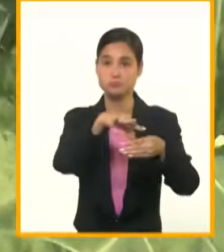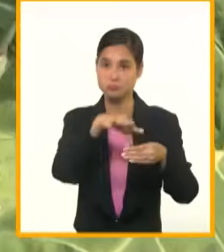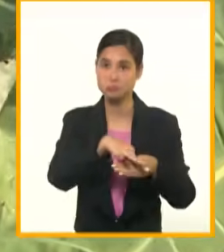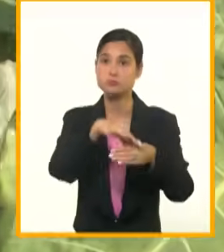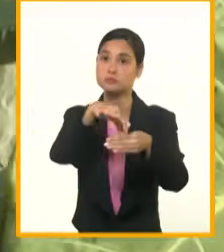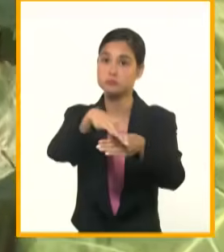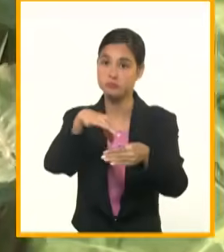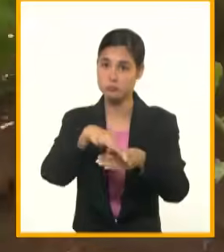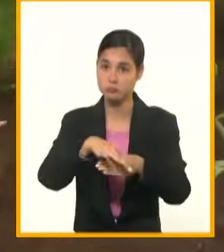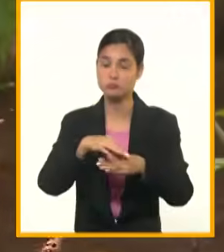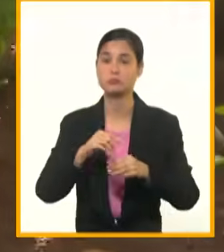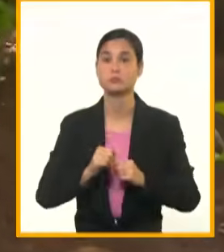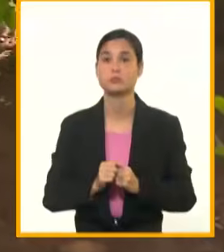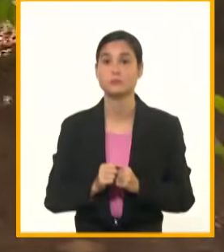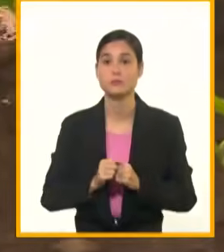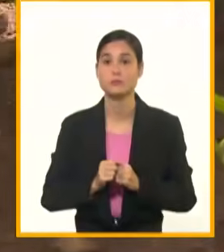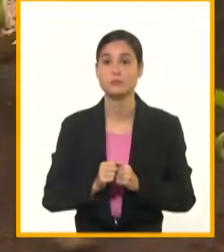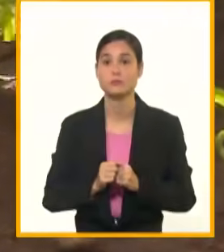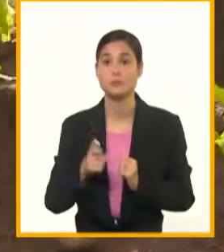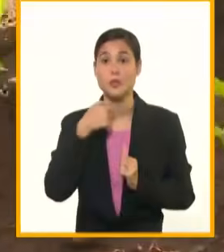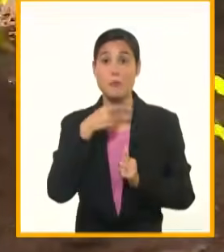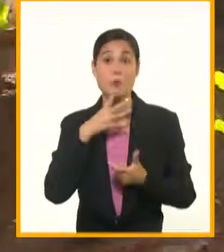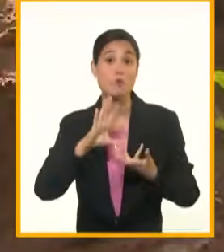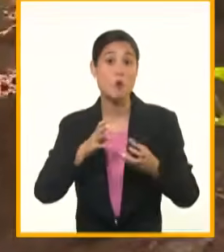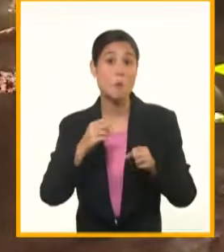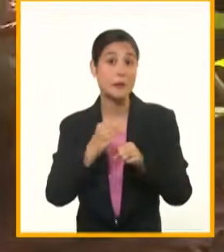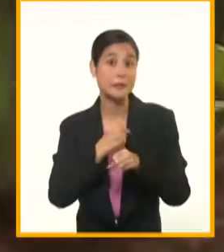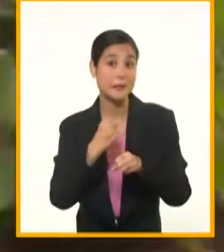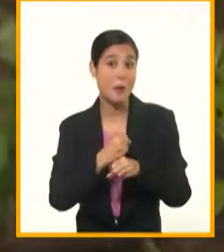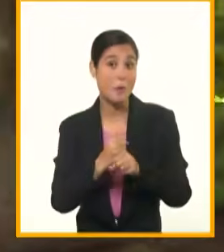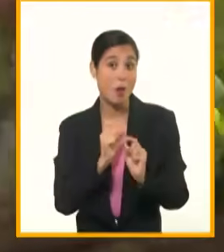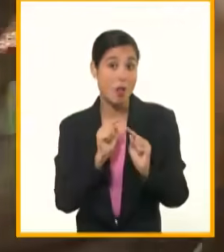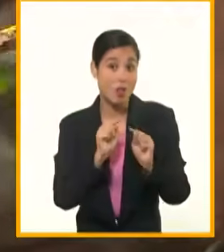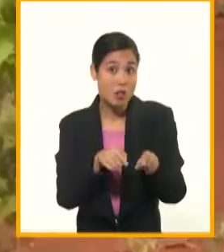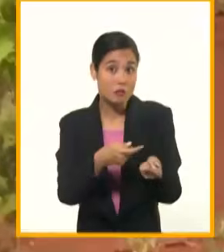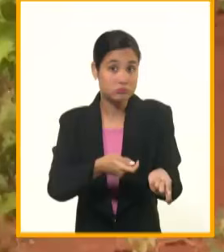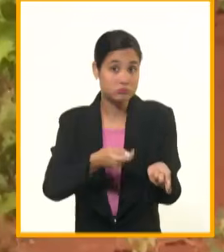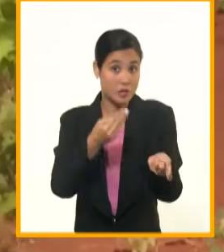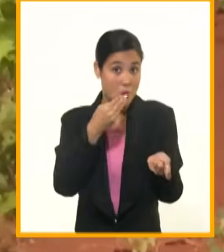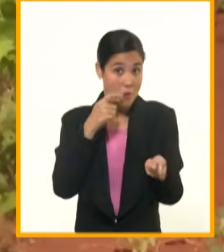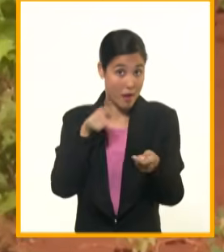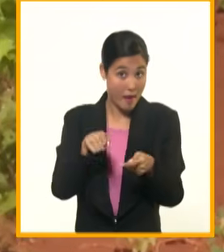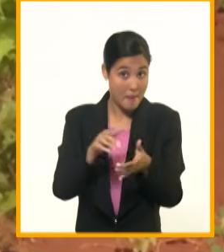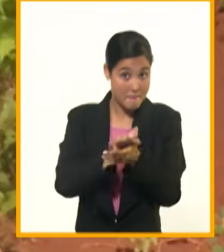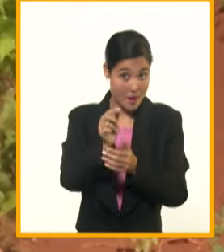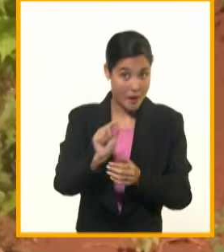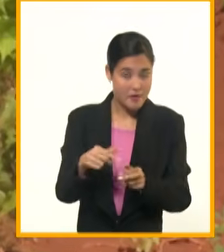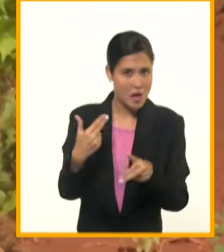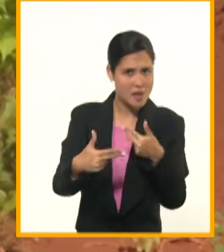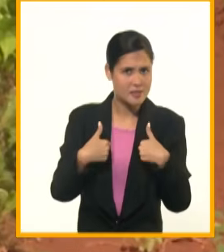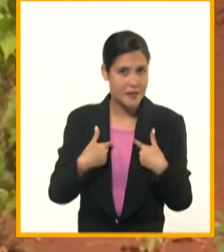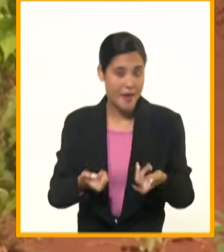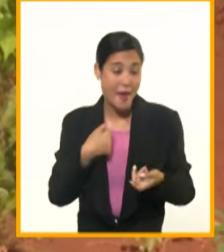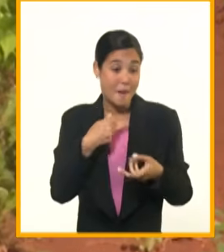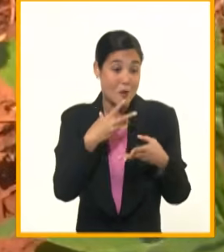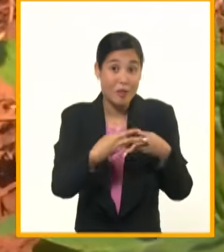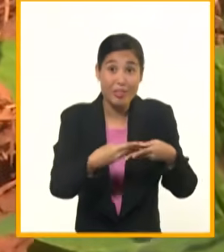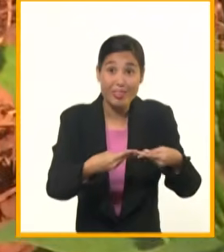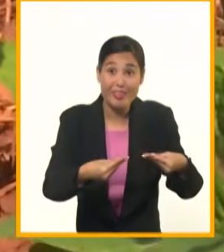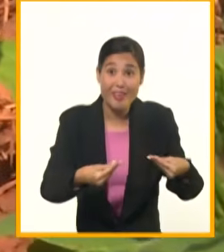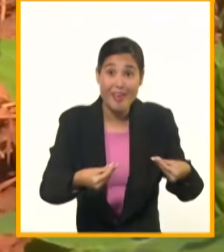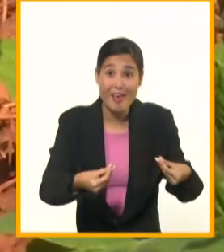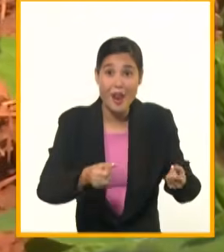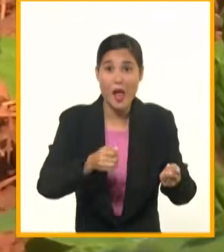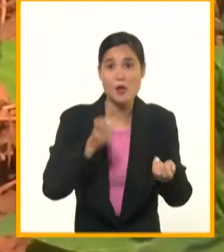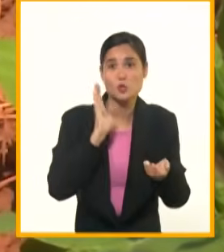Una de las acciones centrales del sistema de la agricultura en Mayabeque ha sido el rescate de áreas en desuso y la agilización de la entrega de tierras